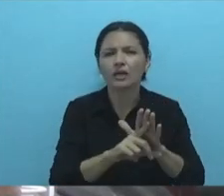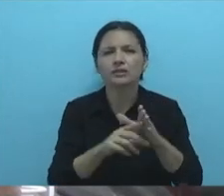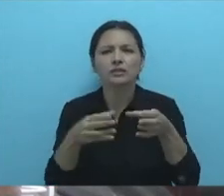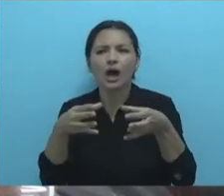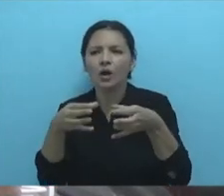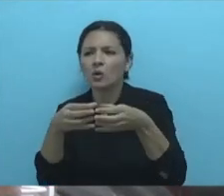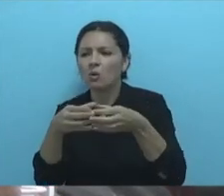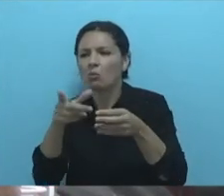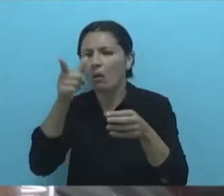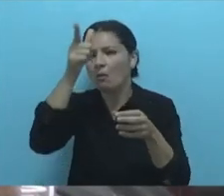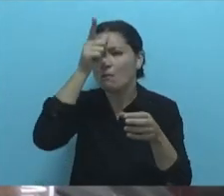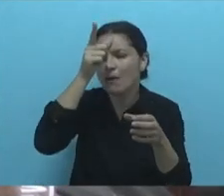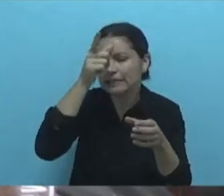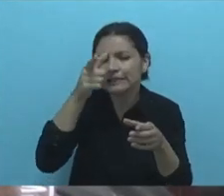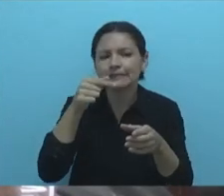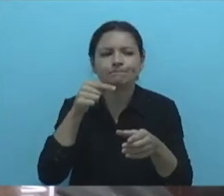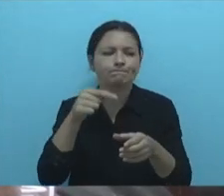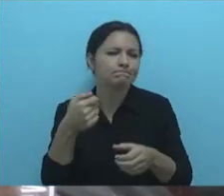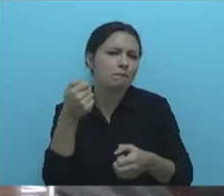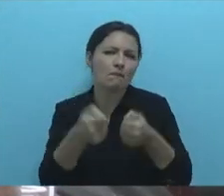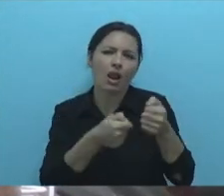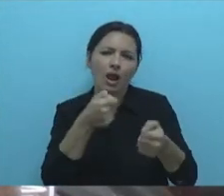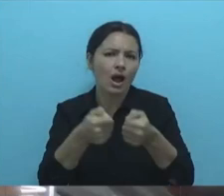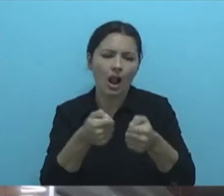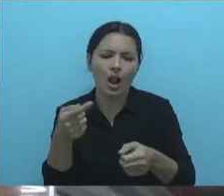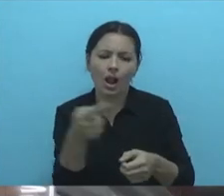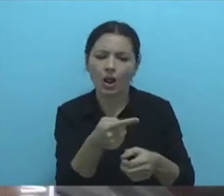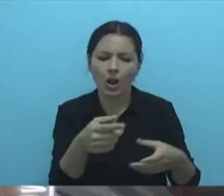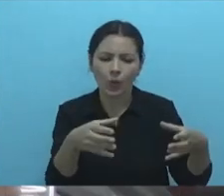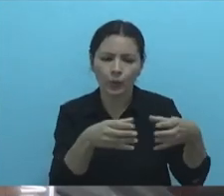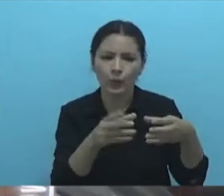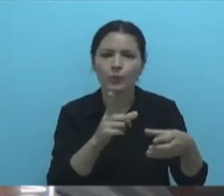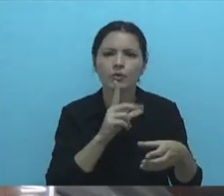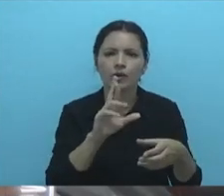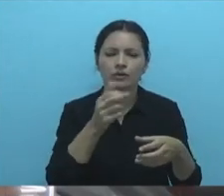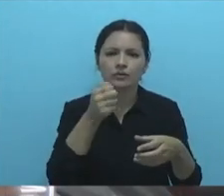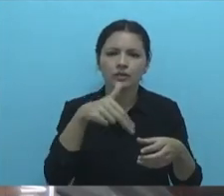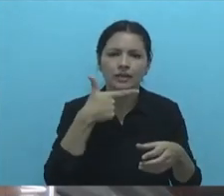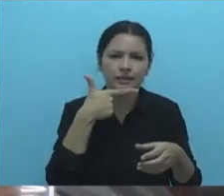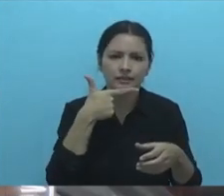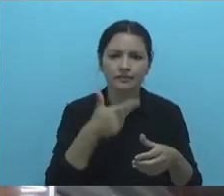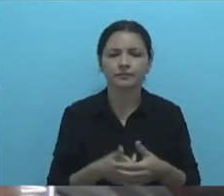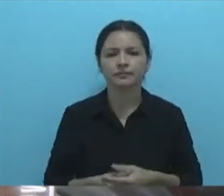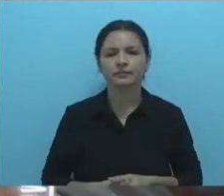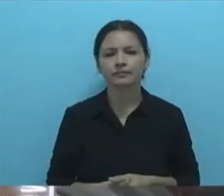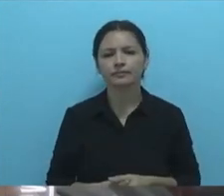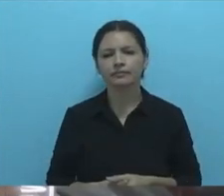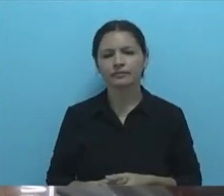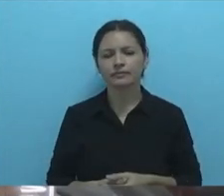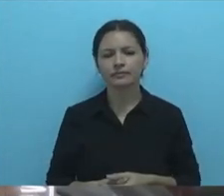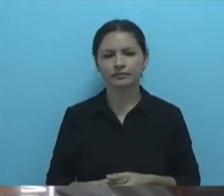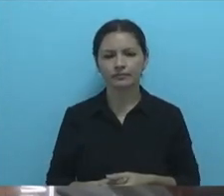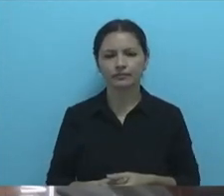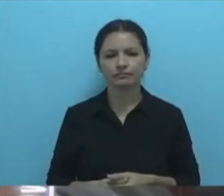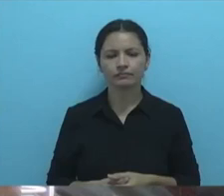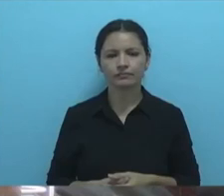ejerciendo un nivel de violencia inadmisible respecto a este colectivo y la verdad que a mí me tocó